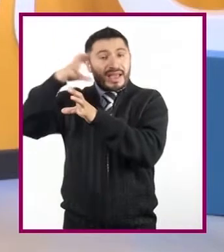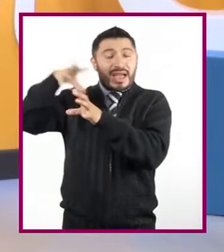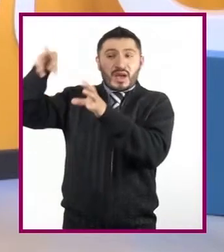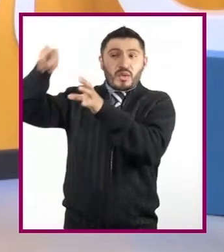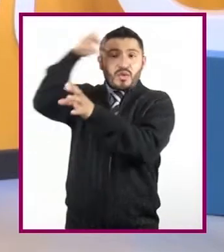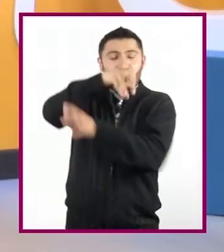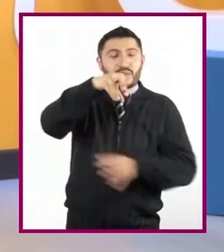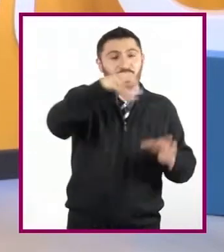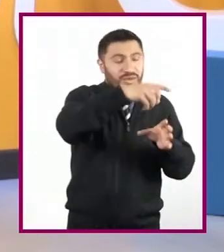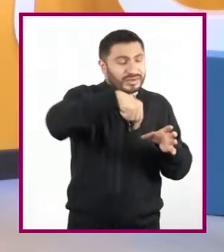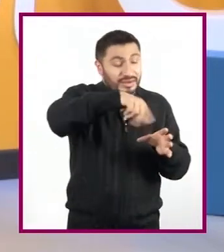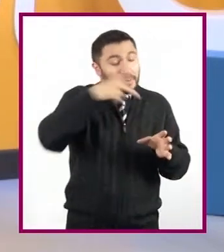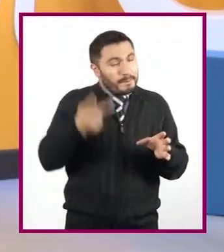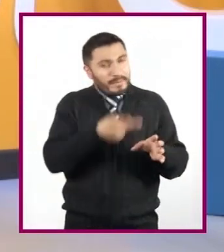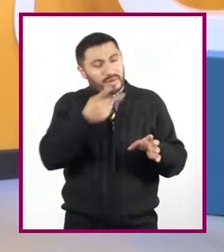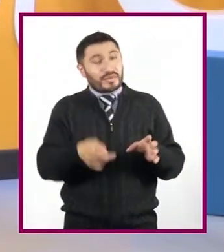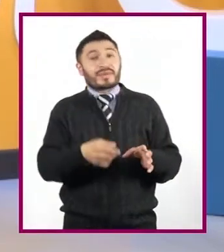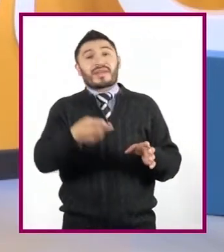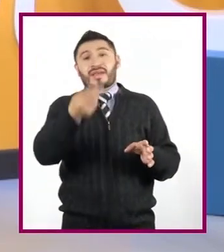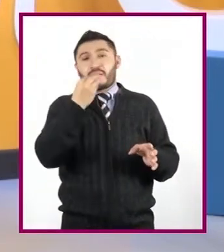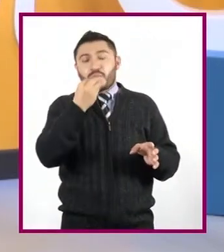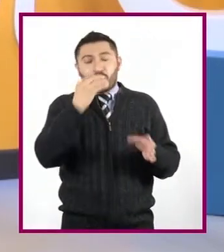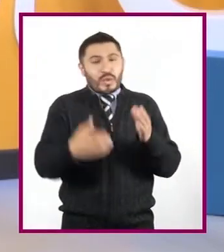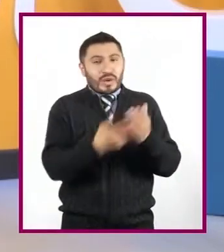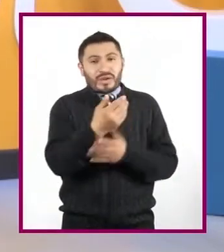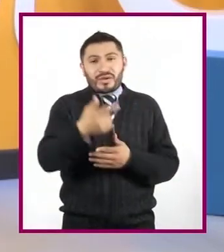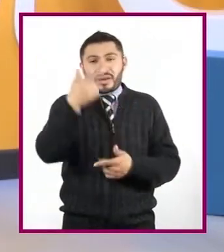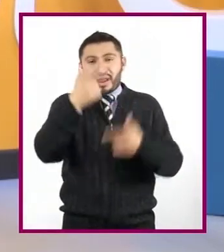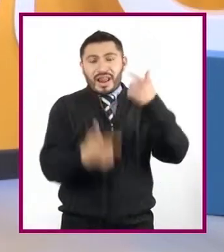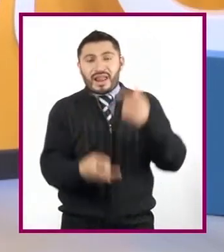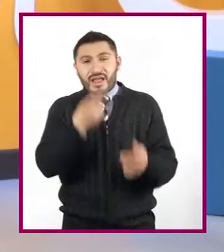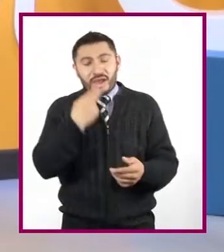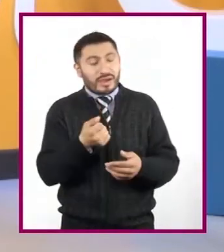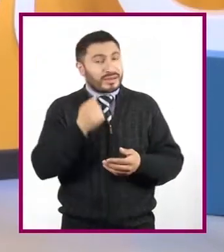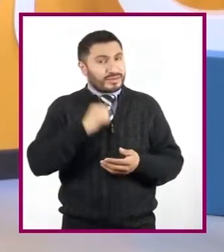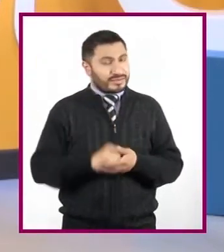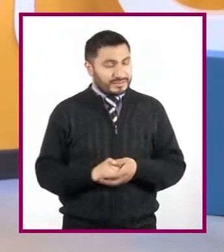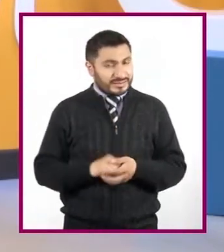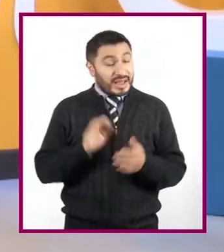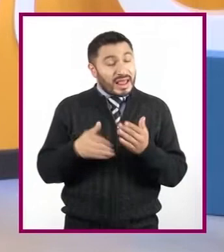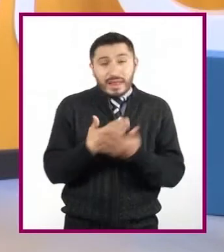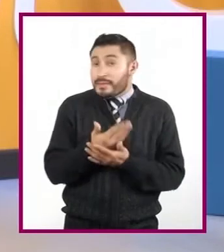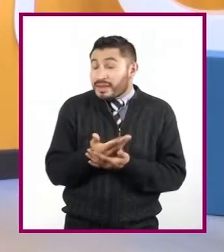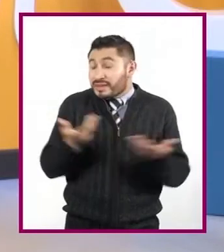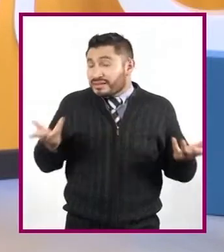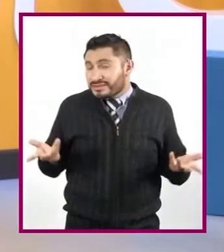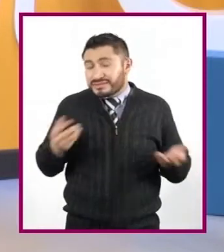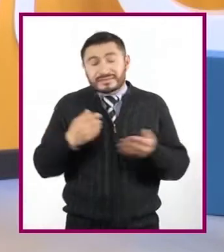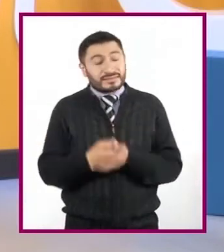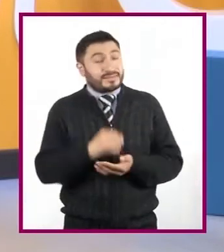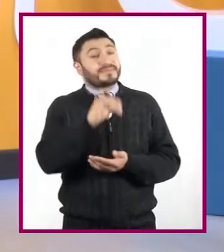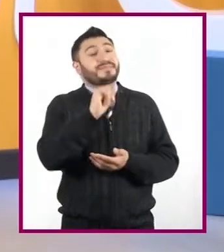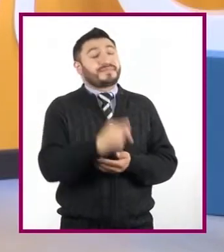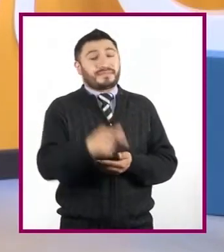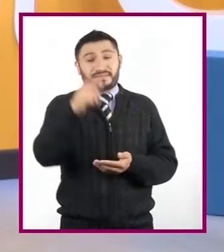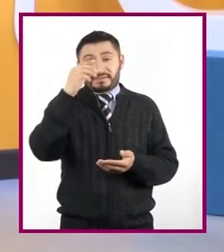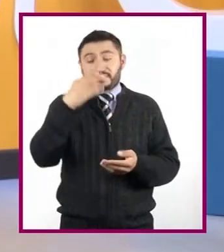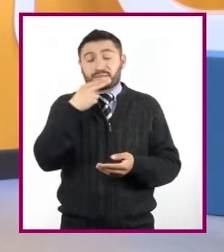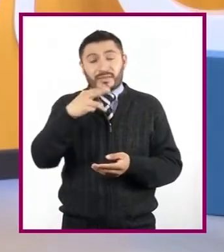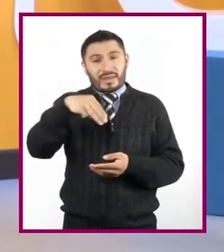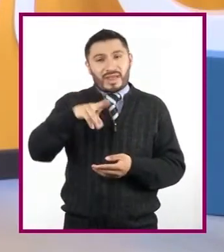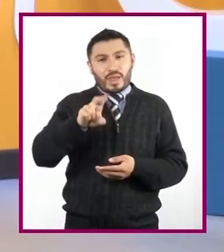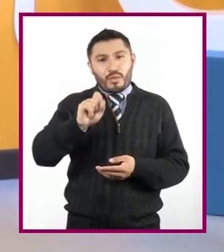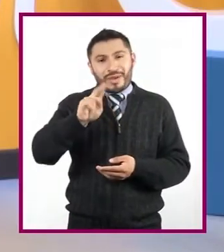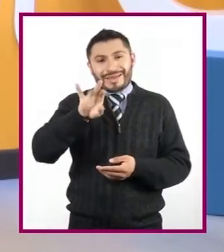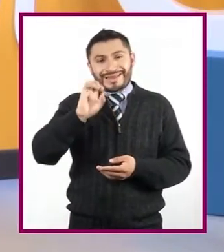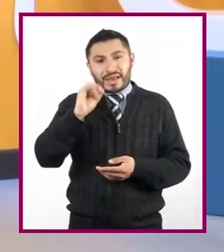dulcileche en el desayuno. Así es, maestra Miriam. Para aplicar un muestreo, pueden